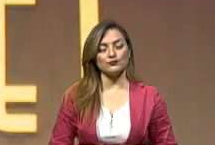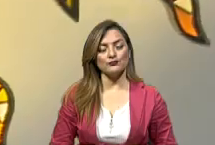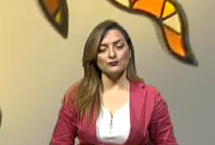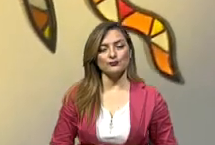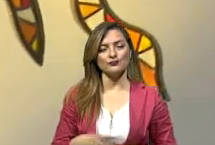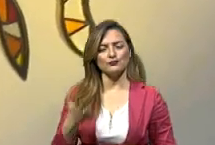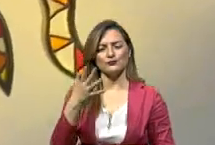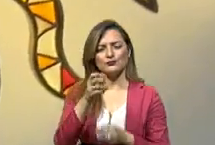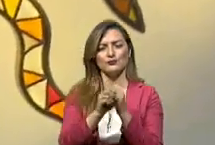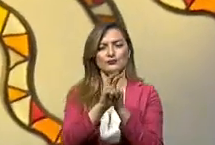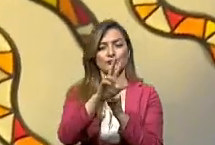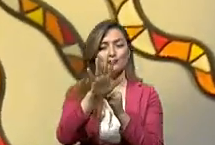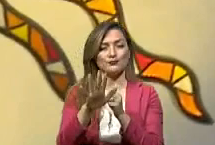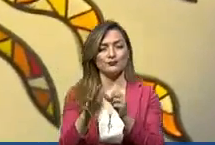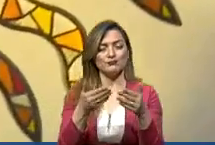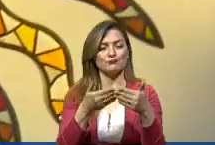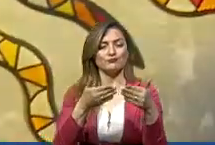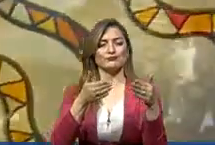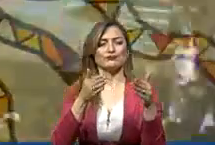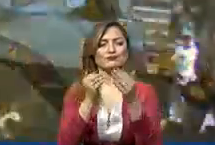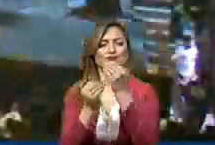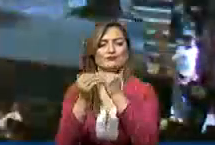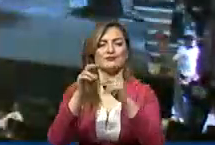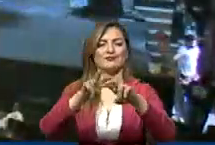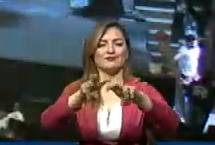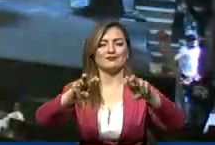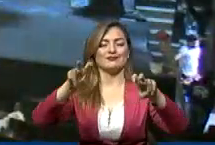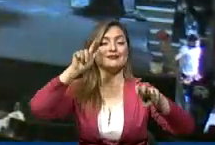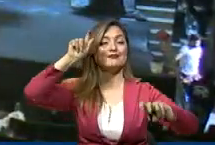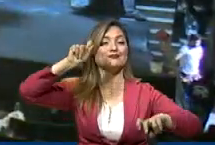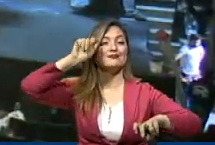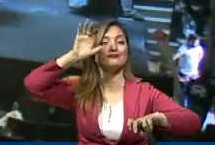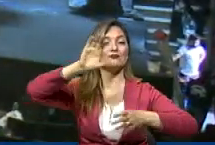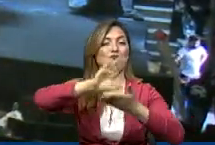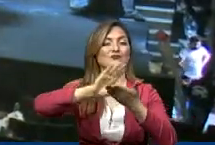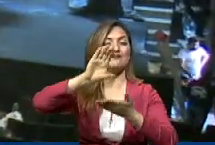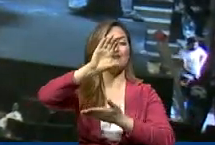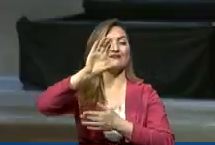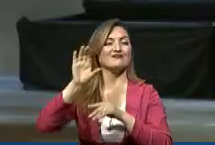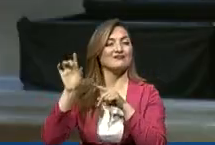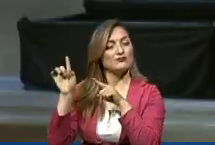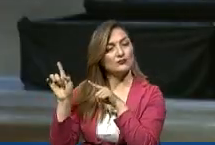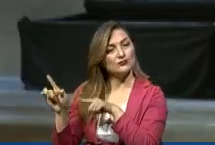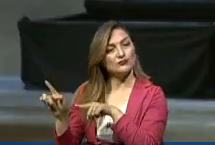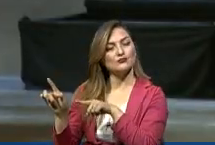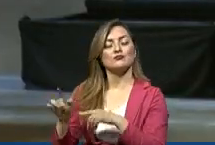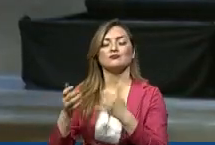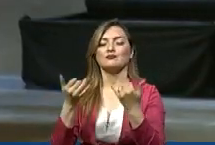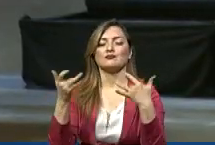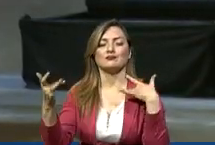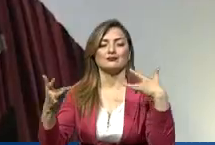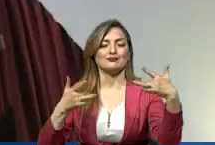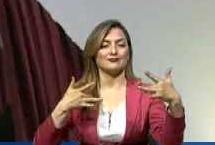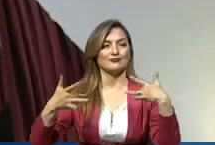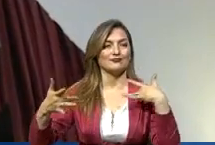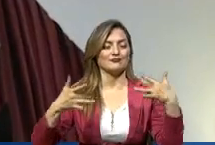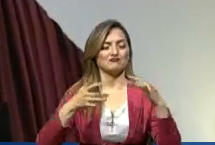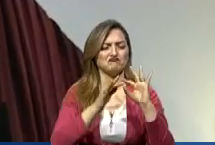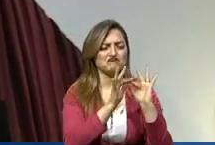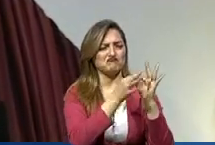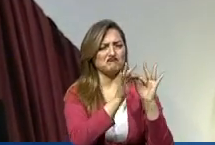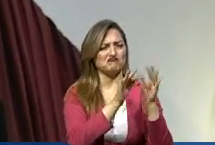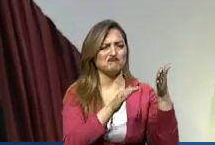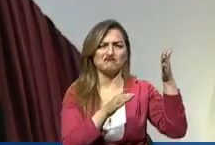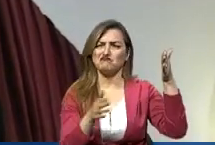25 años, reabre lo que antes era una histórica sala de cines en el Colegio San Gabriel. Ahora, convertido en teatro y totalmente